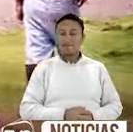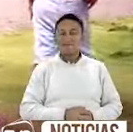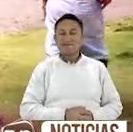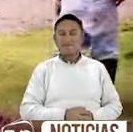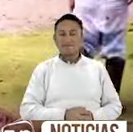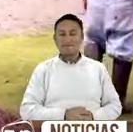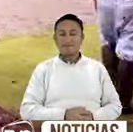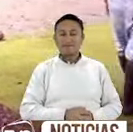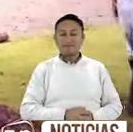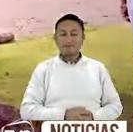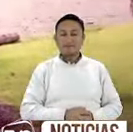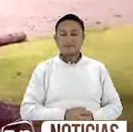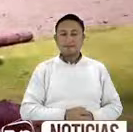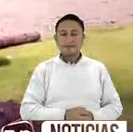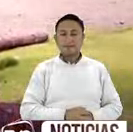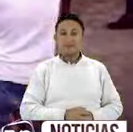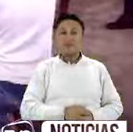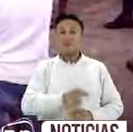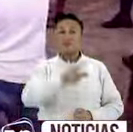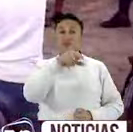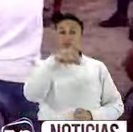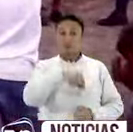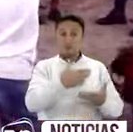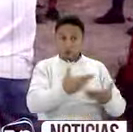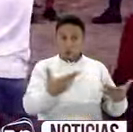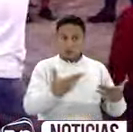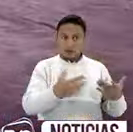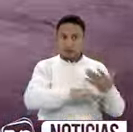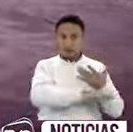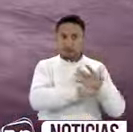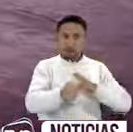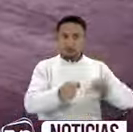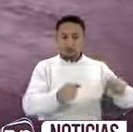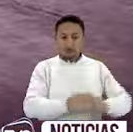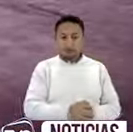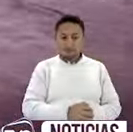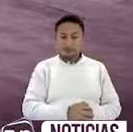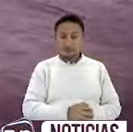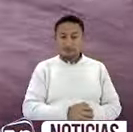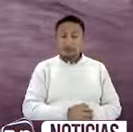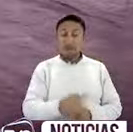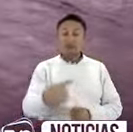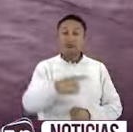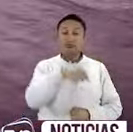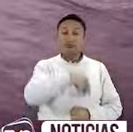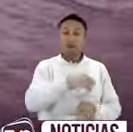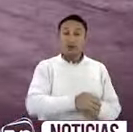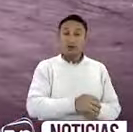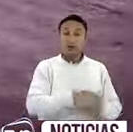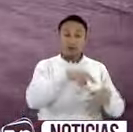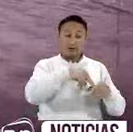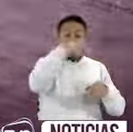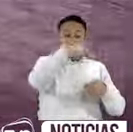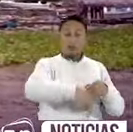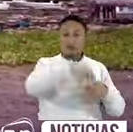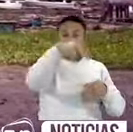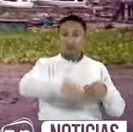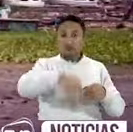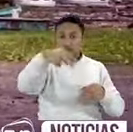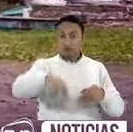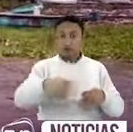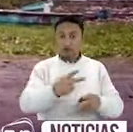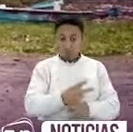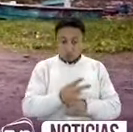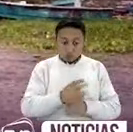Ellos no pusieron resistencia, pero les quitaron sus pertenencias. Los obligaron incluso a saltar al mar sin ningún tipo de